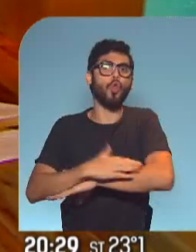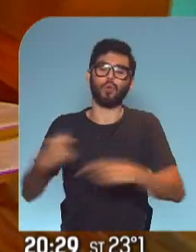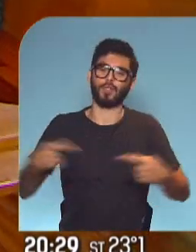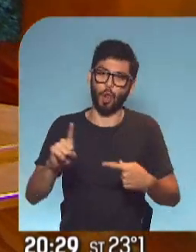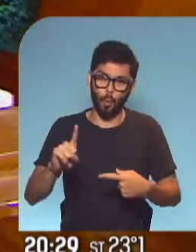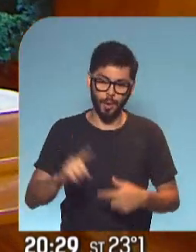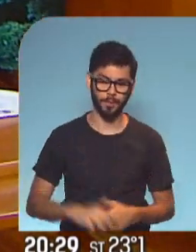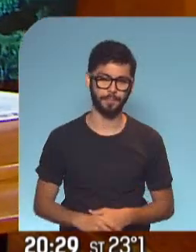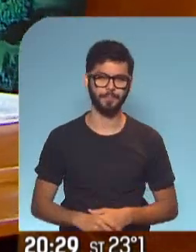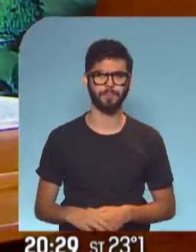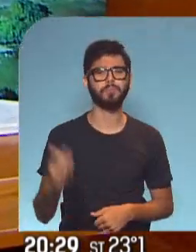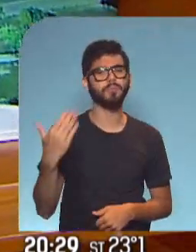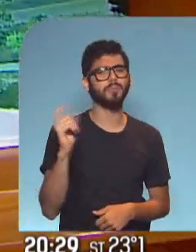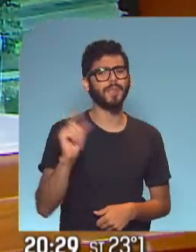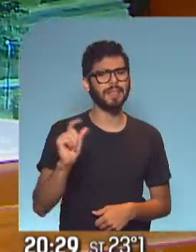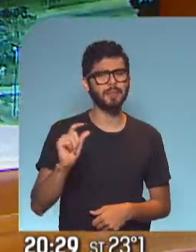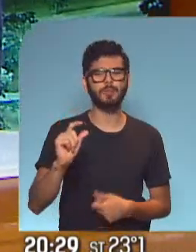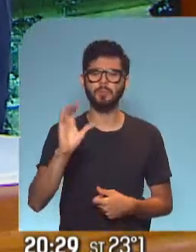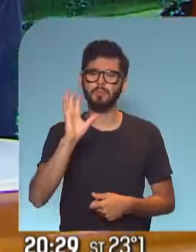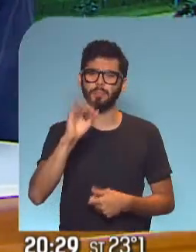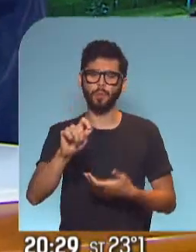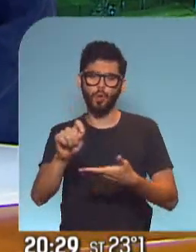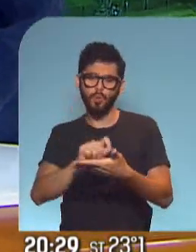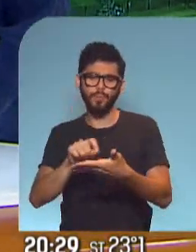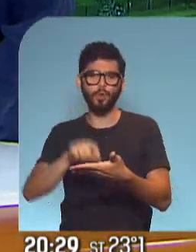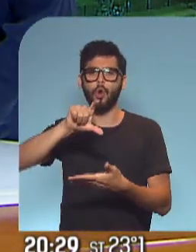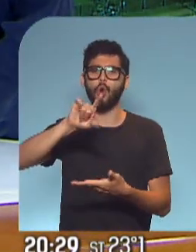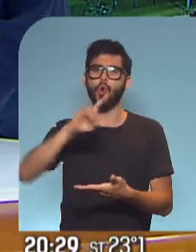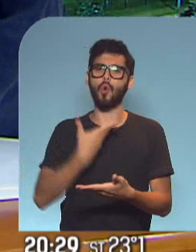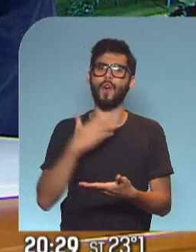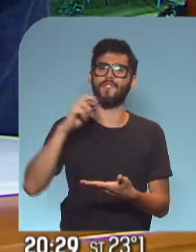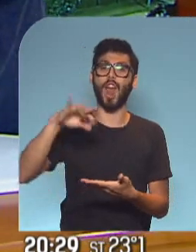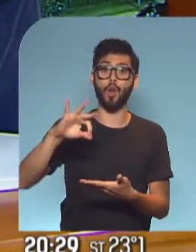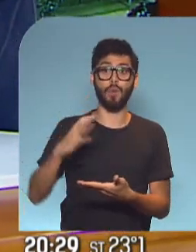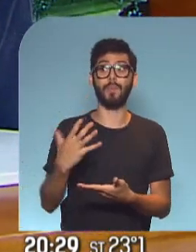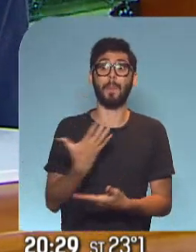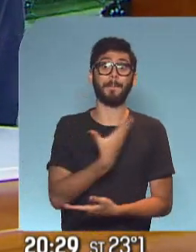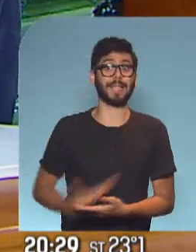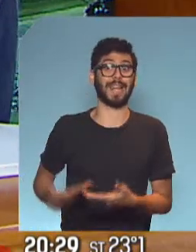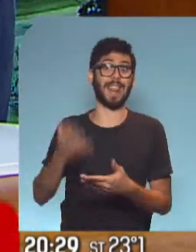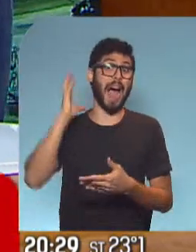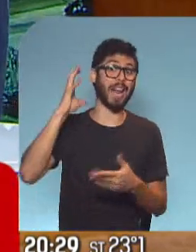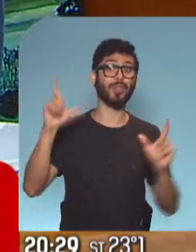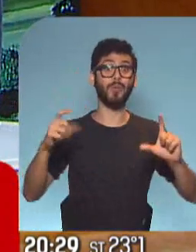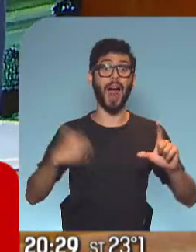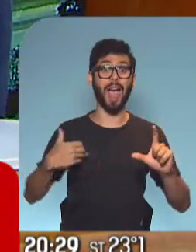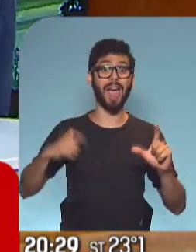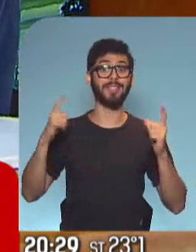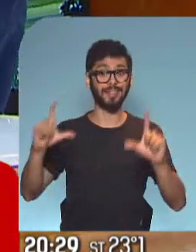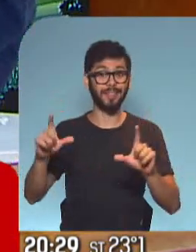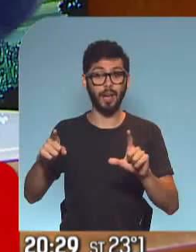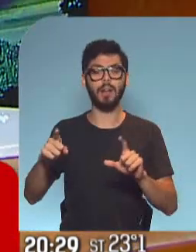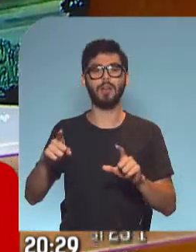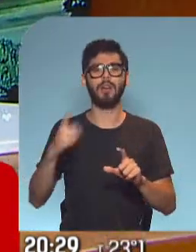desde hace minutos nada más es el comunicado firmado por rosario lufrano presidente presidente de radio y televisión argentina a partir de